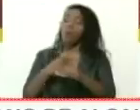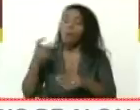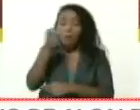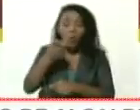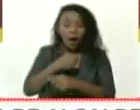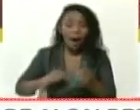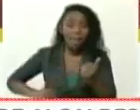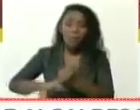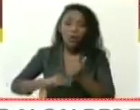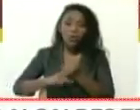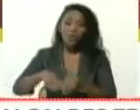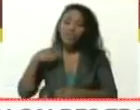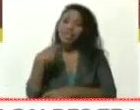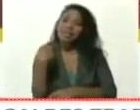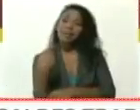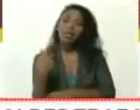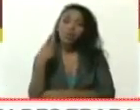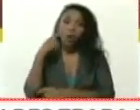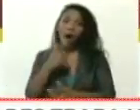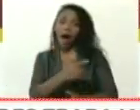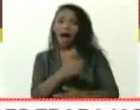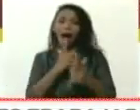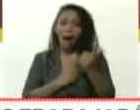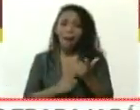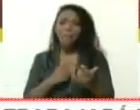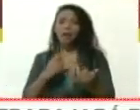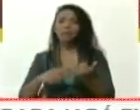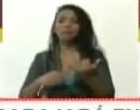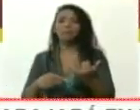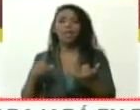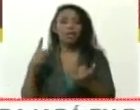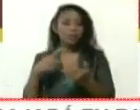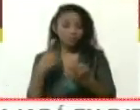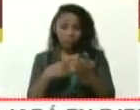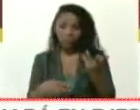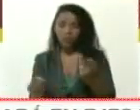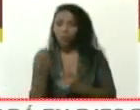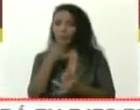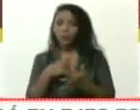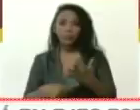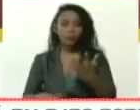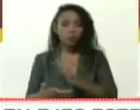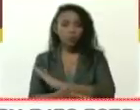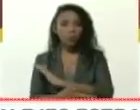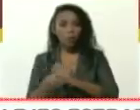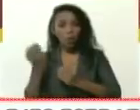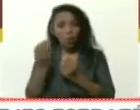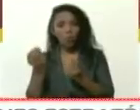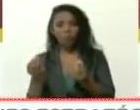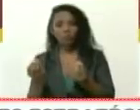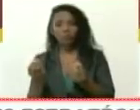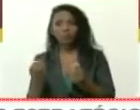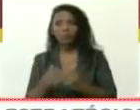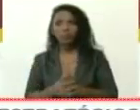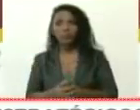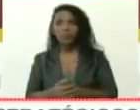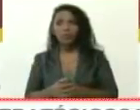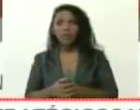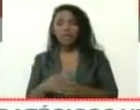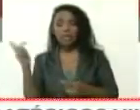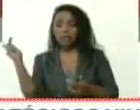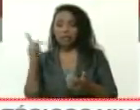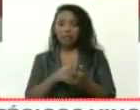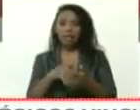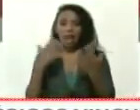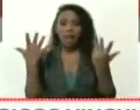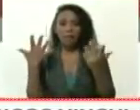apoyo, financiamiento, armas, municiones, habituallamiento, como dicen en términos castrenses, y regresaban con las manos